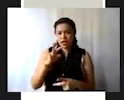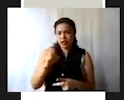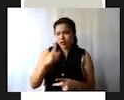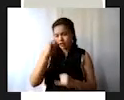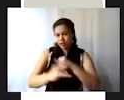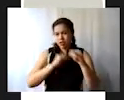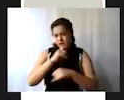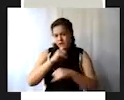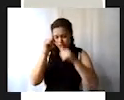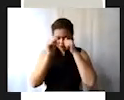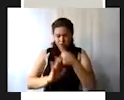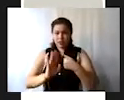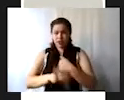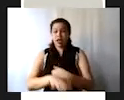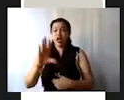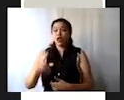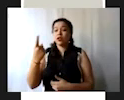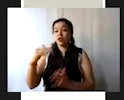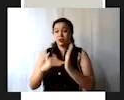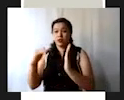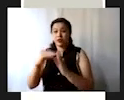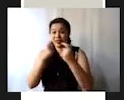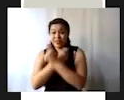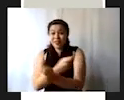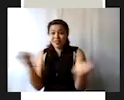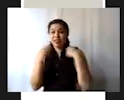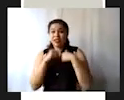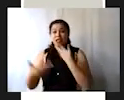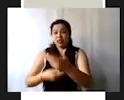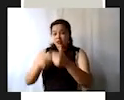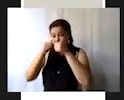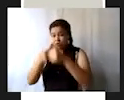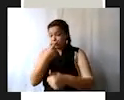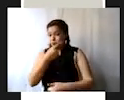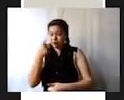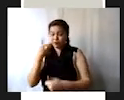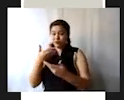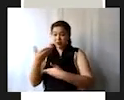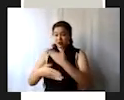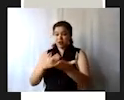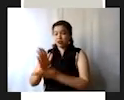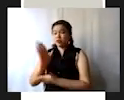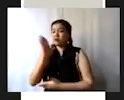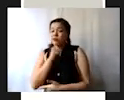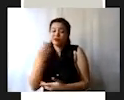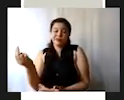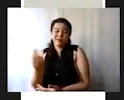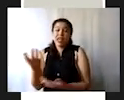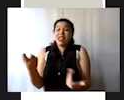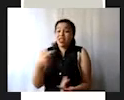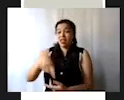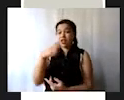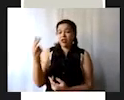hay 91 millones de niños que no tienen acceso a los servicios de atención oftalmológica que necesitan. Hoy es el Día Mundial